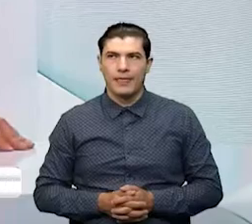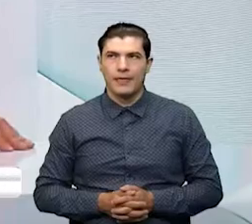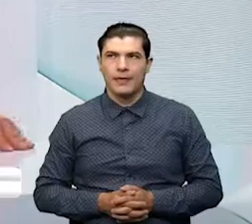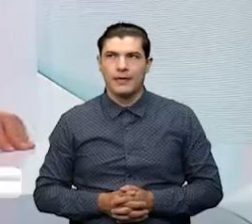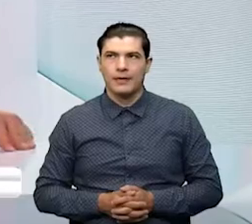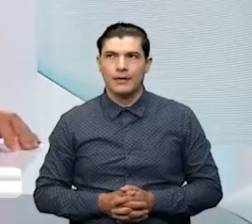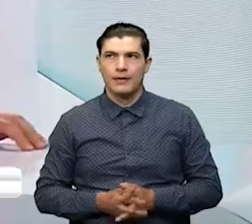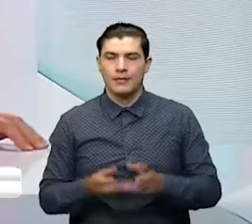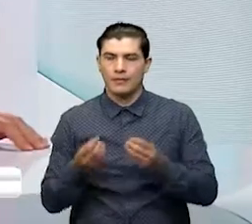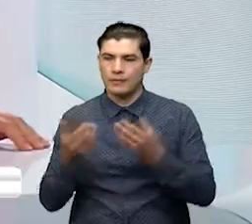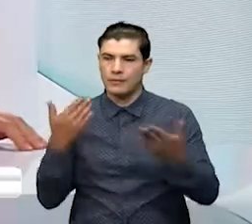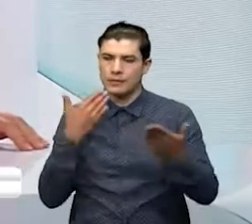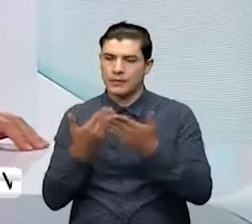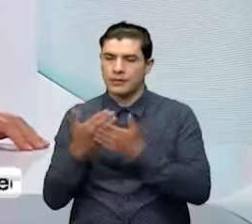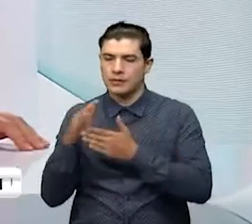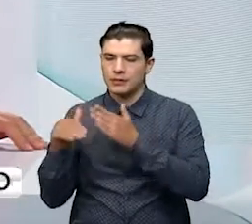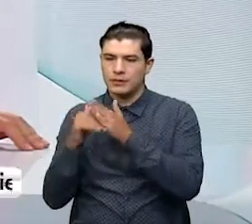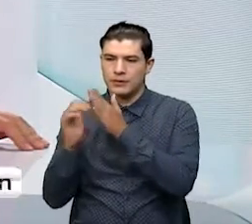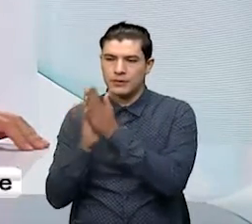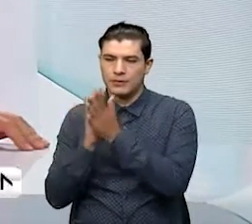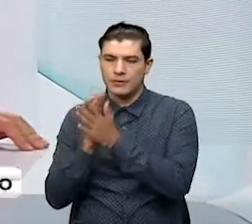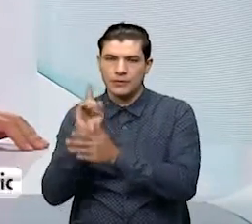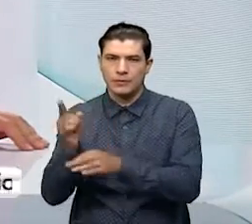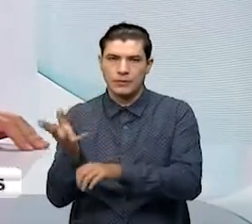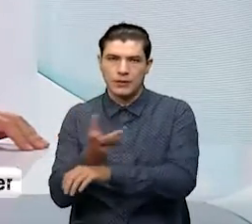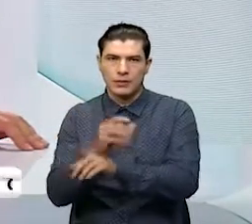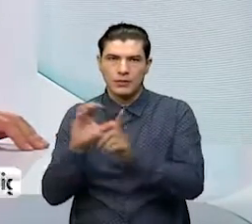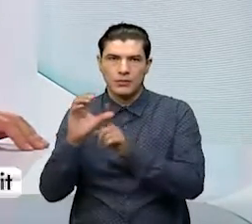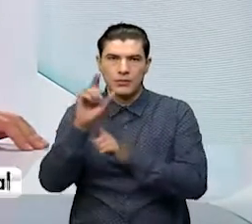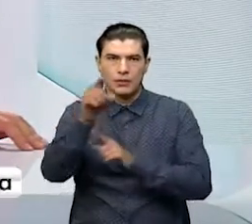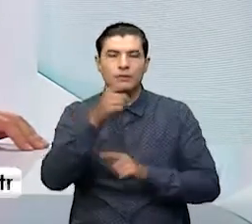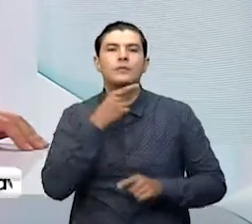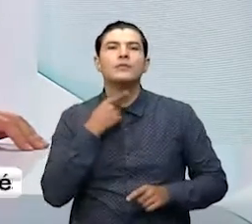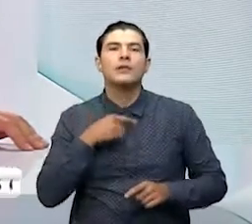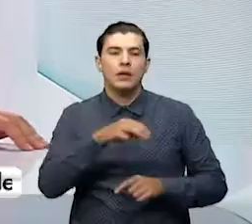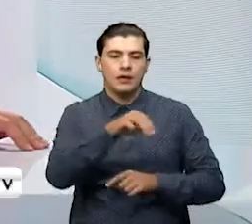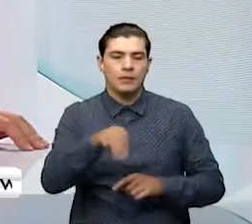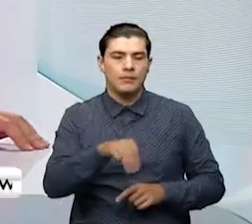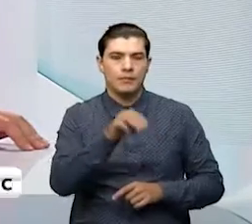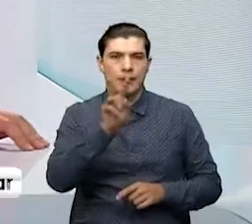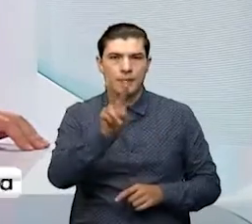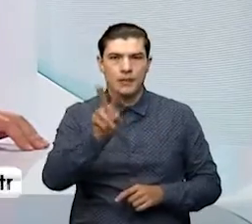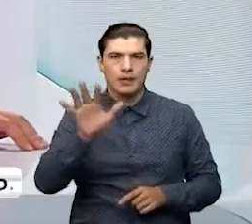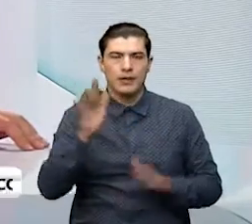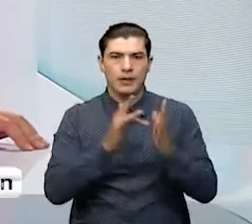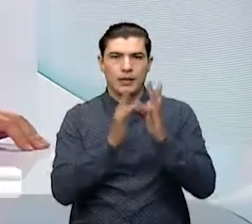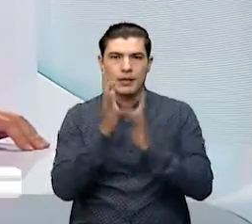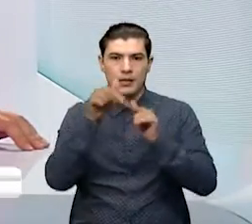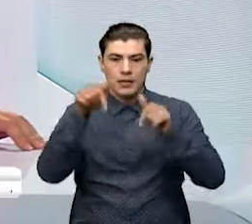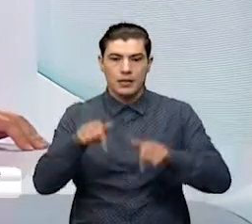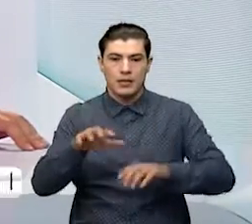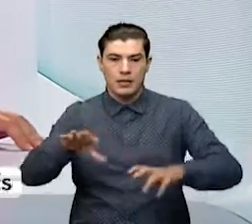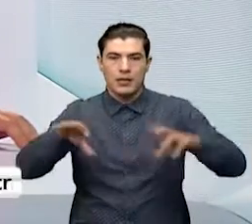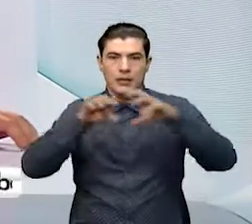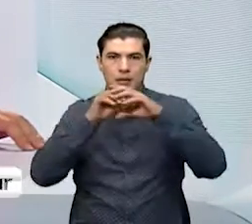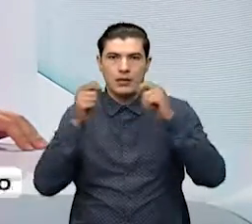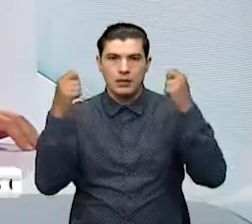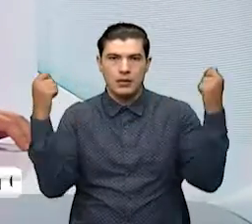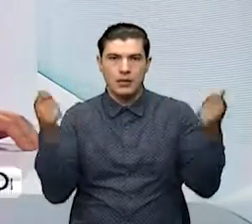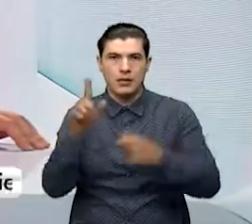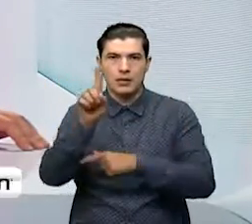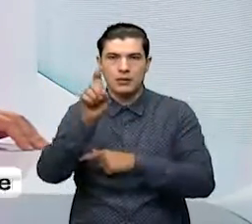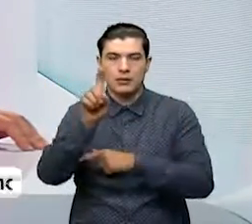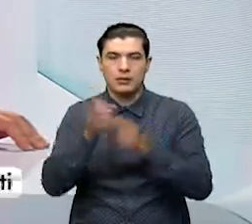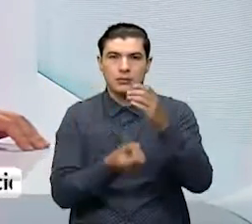muy bien agradecemos a varios por toda la información de arte cultura y entretenimiento y el miércoles 25 de abril el canal tro hará el lanzamiento de 6 nuevas